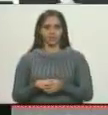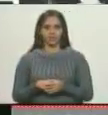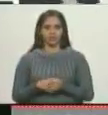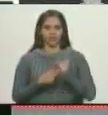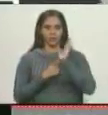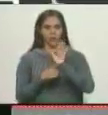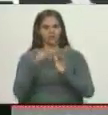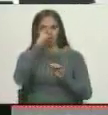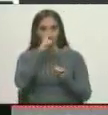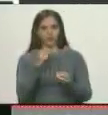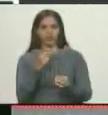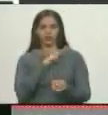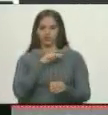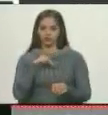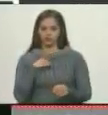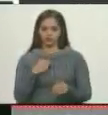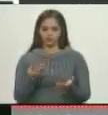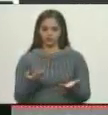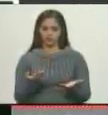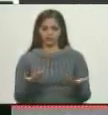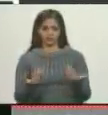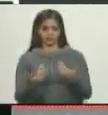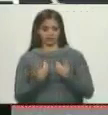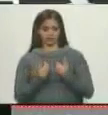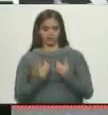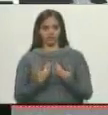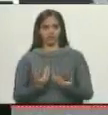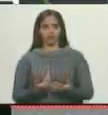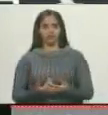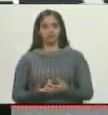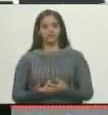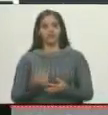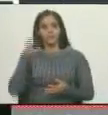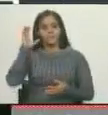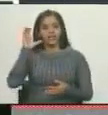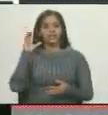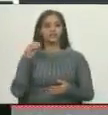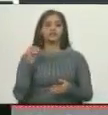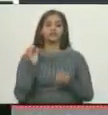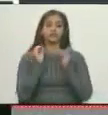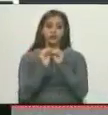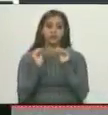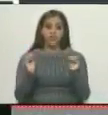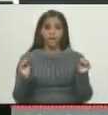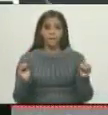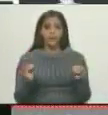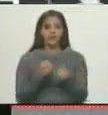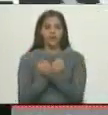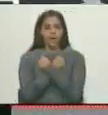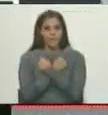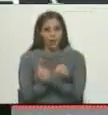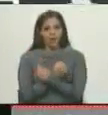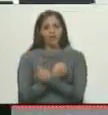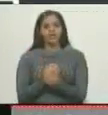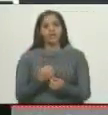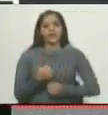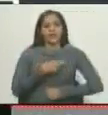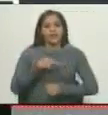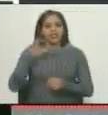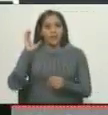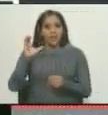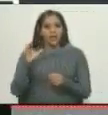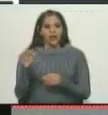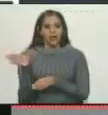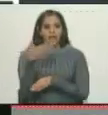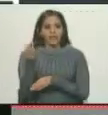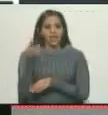que ellos tienen sobre nuestro país. Así que yo llamo, con el amor más grande por nuestra patria, con la bandera